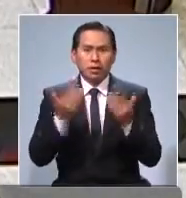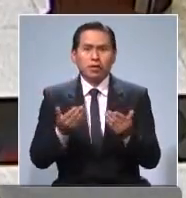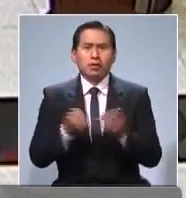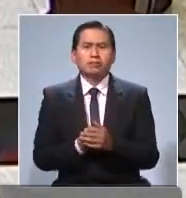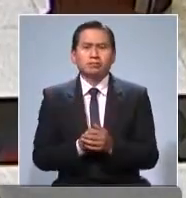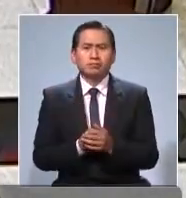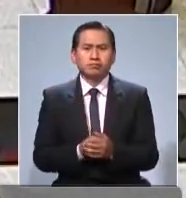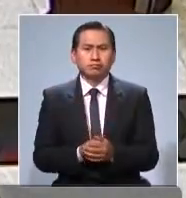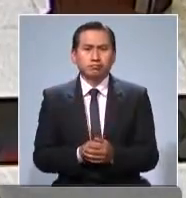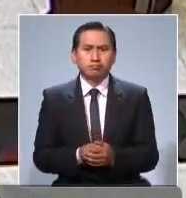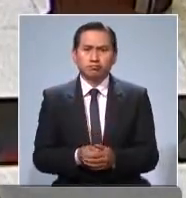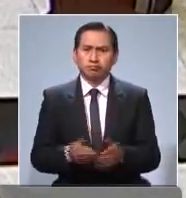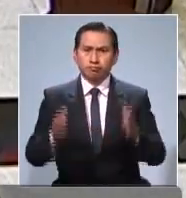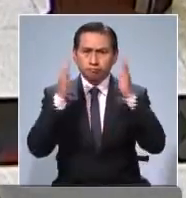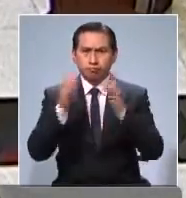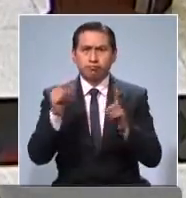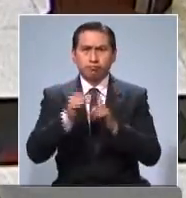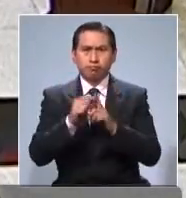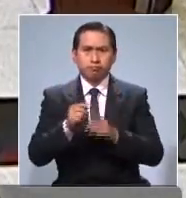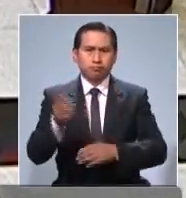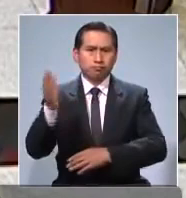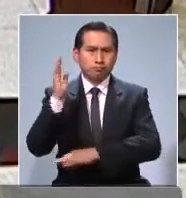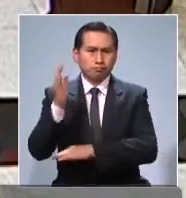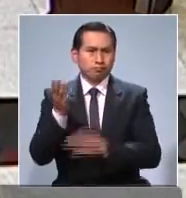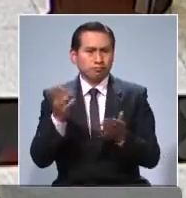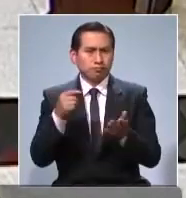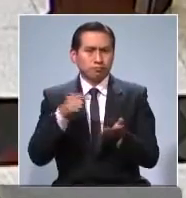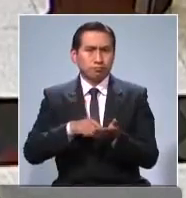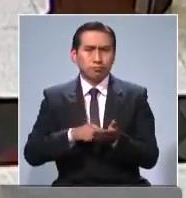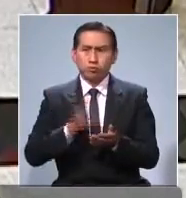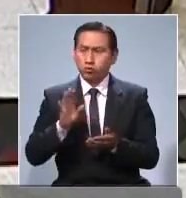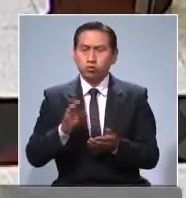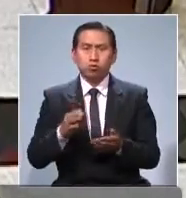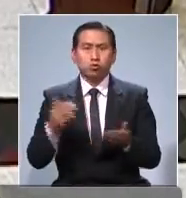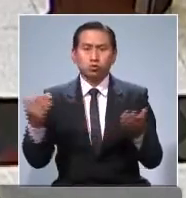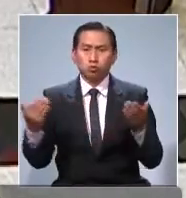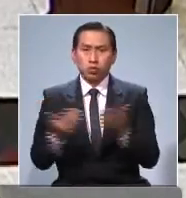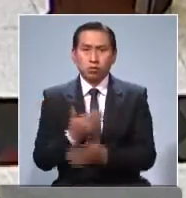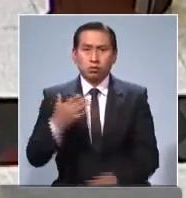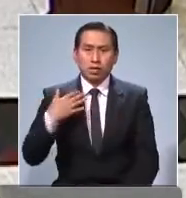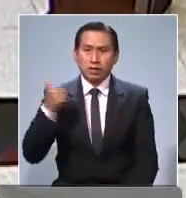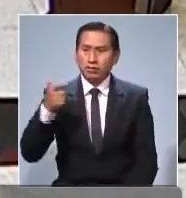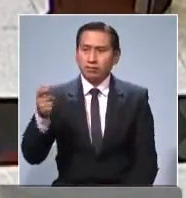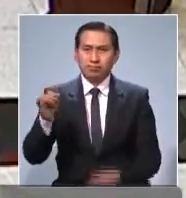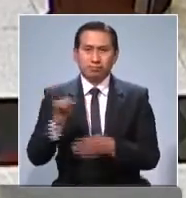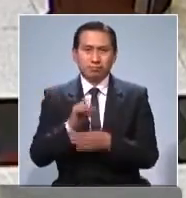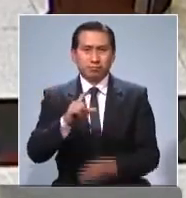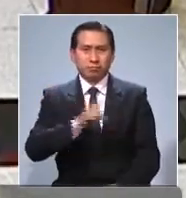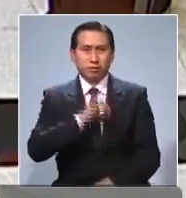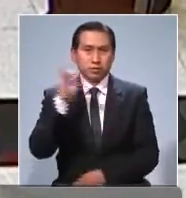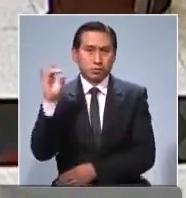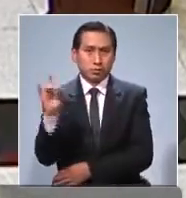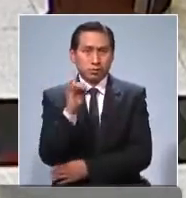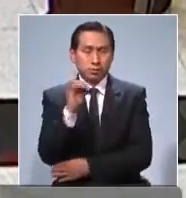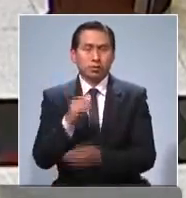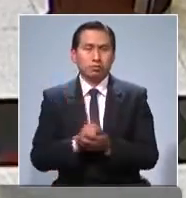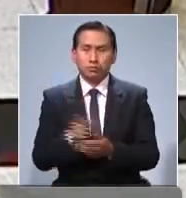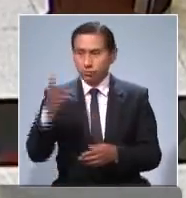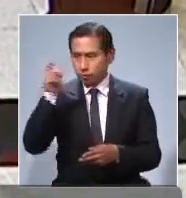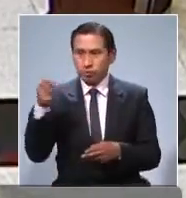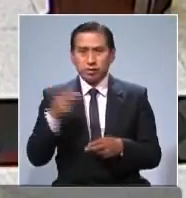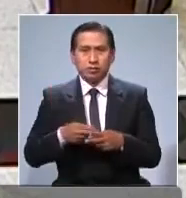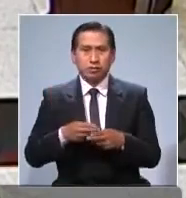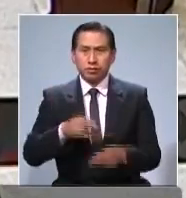consecutivamente escucharemos las palabras de circunstancia a cargo del comandante general interino de la Policía Boliviana,